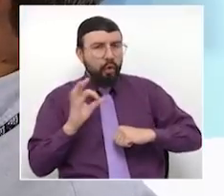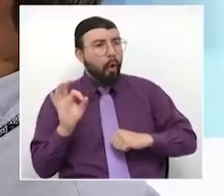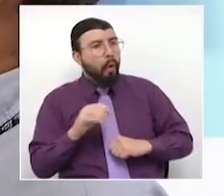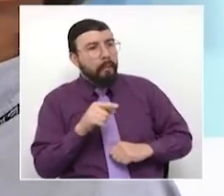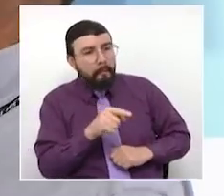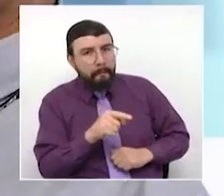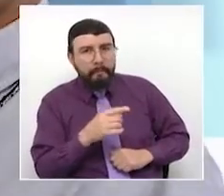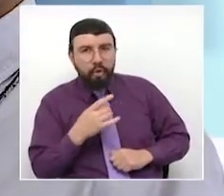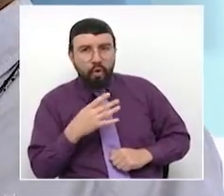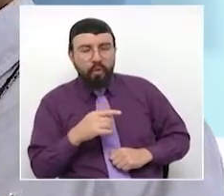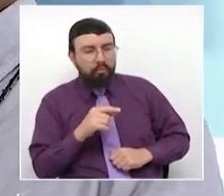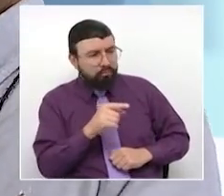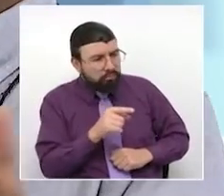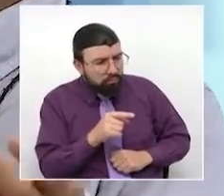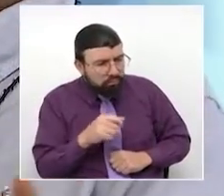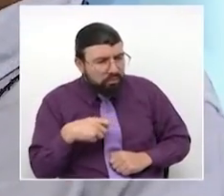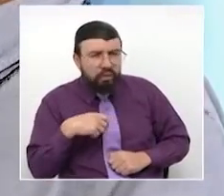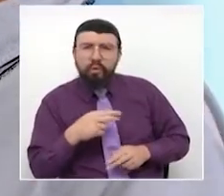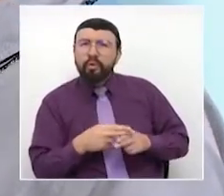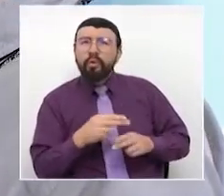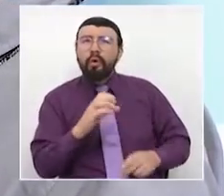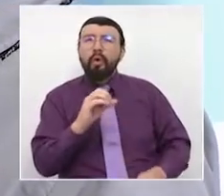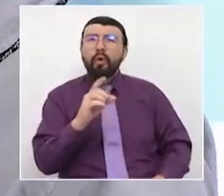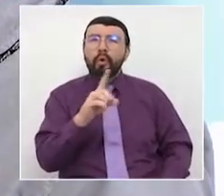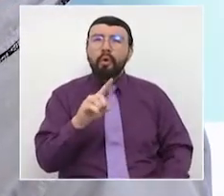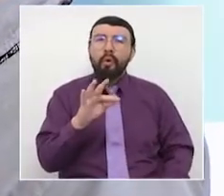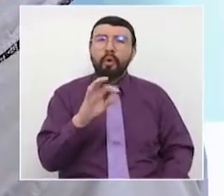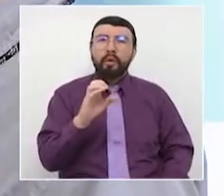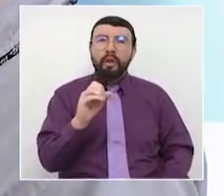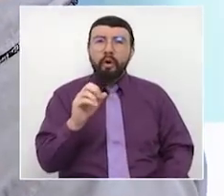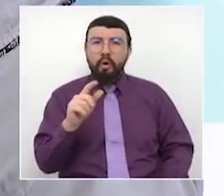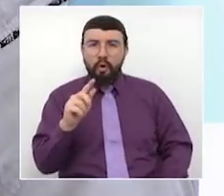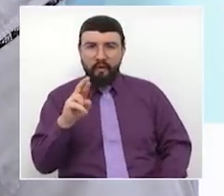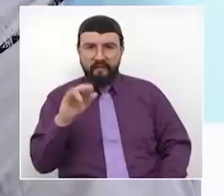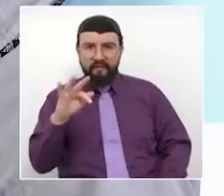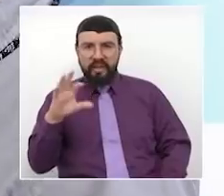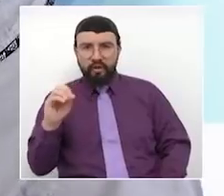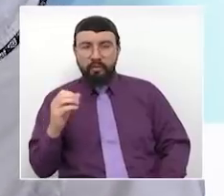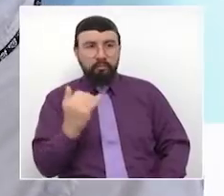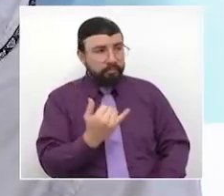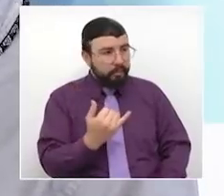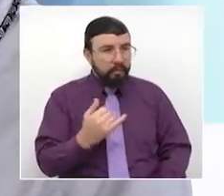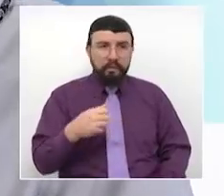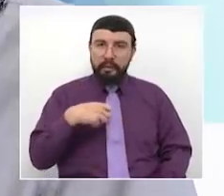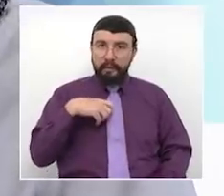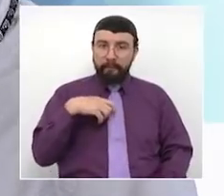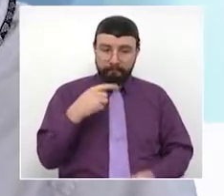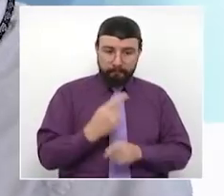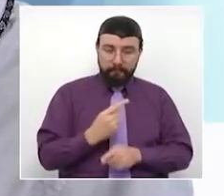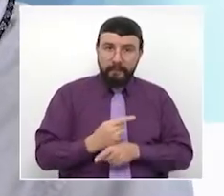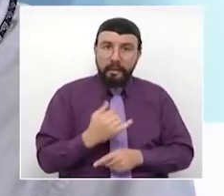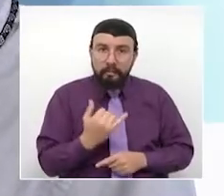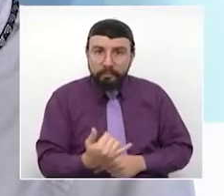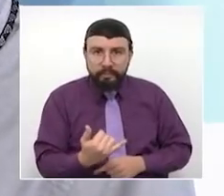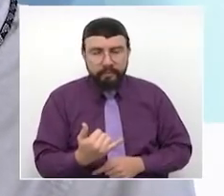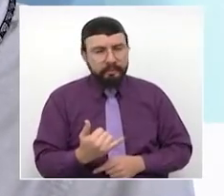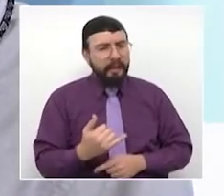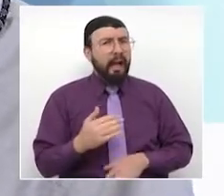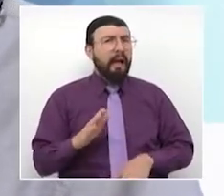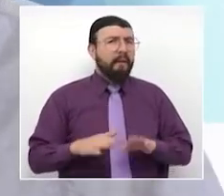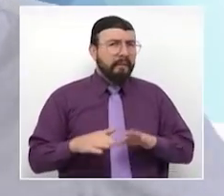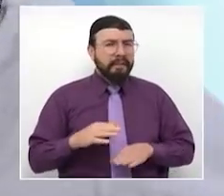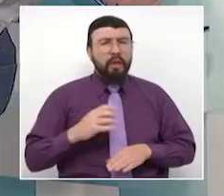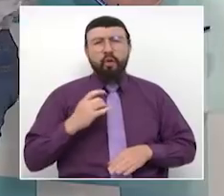un osteofito. ¿Qué es un osteofito? Una presión de material óseo que rodea la articulación, que son bastante dolorosos